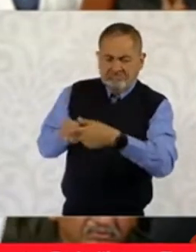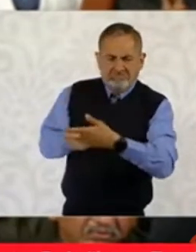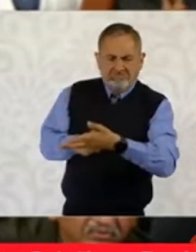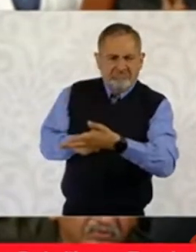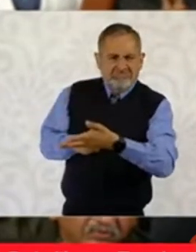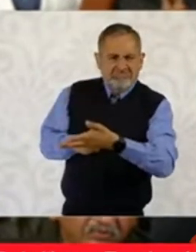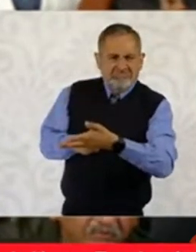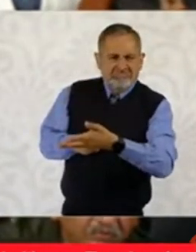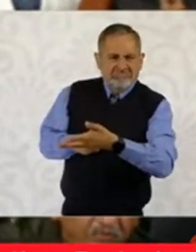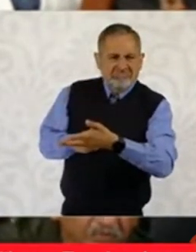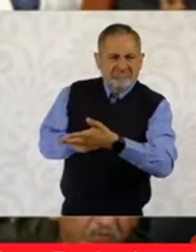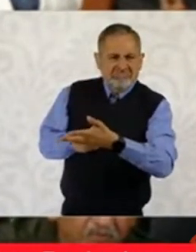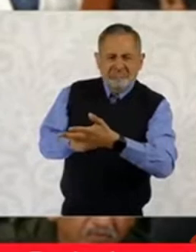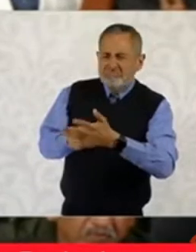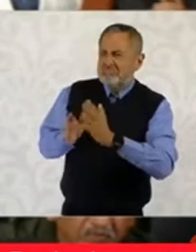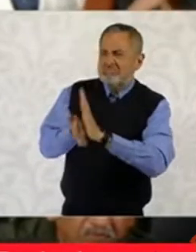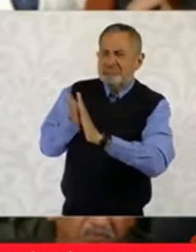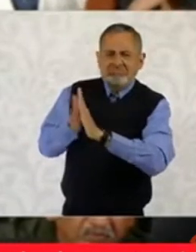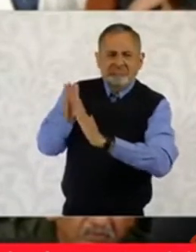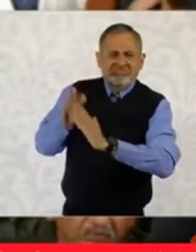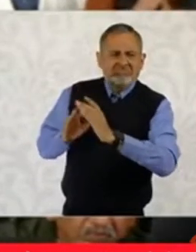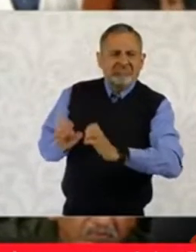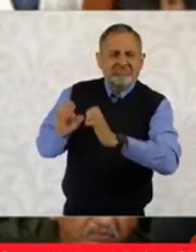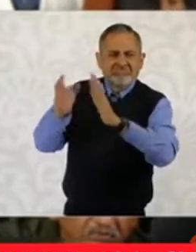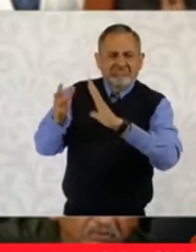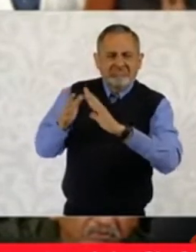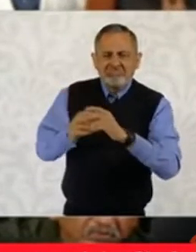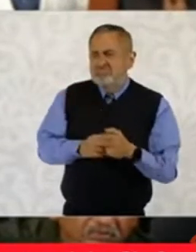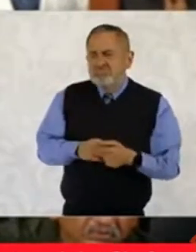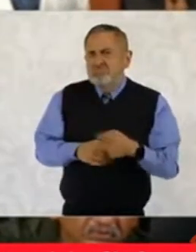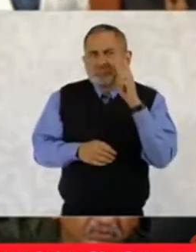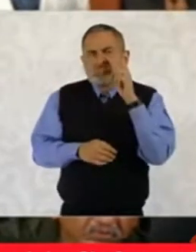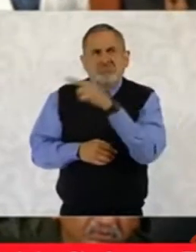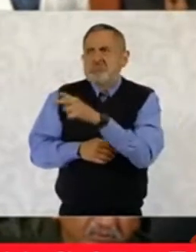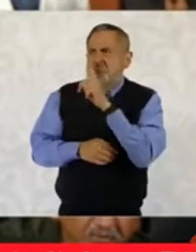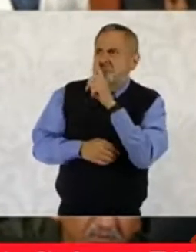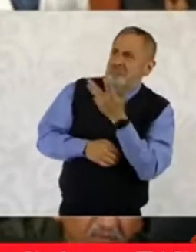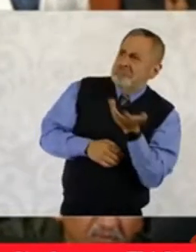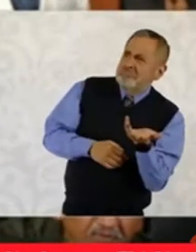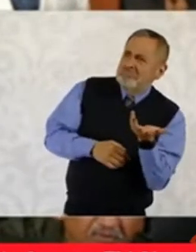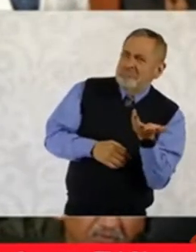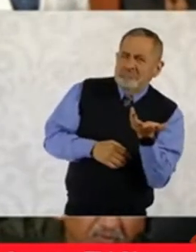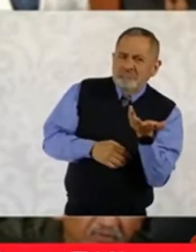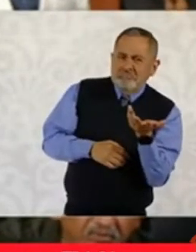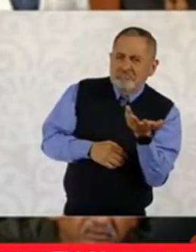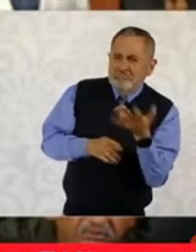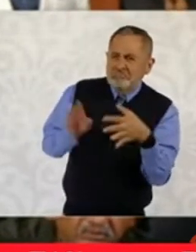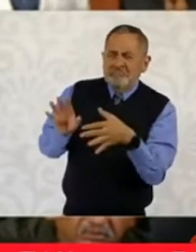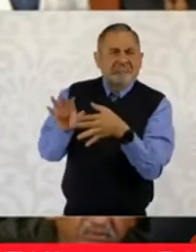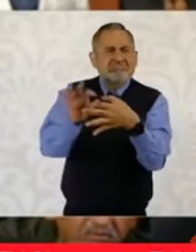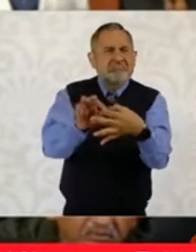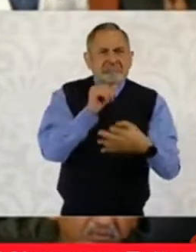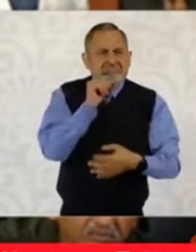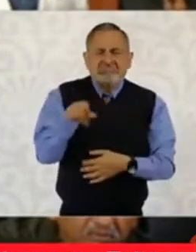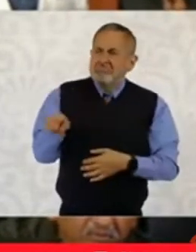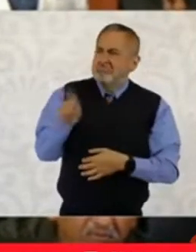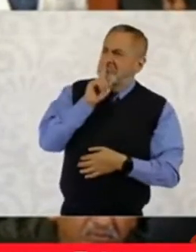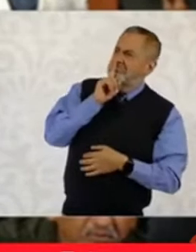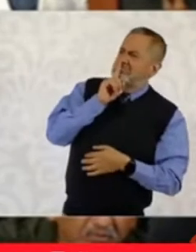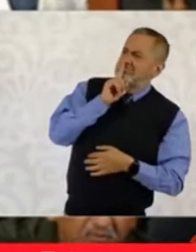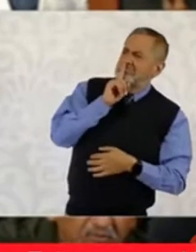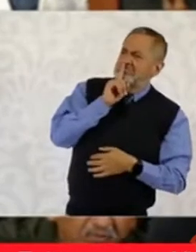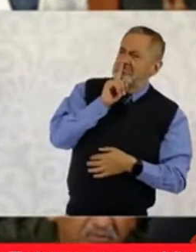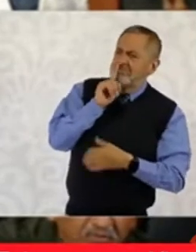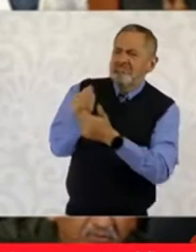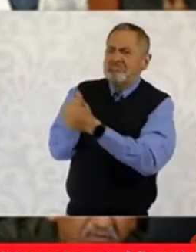pues todos este tipo de construcciones no le veo mucha, una conexión con la otra, son